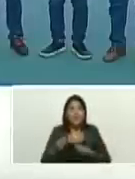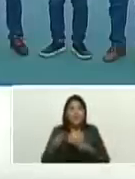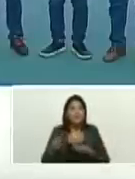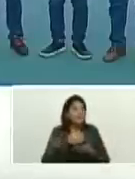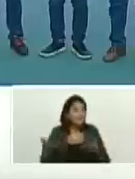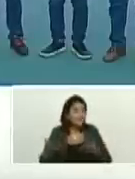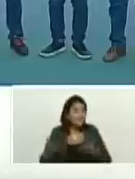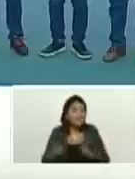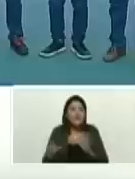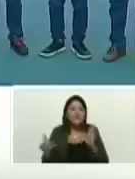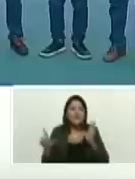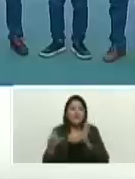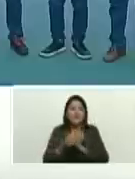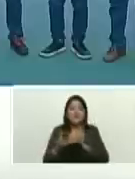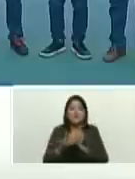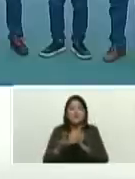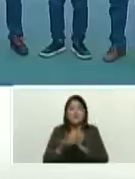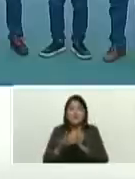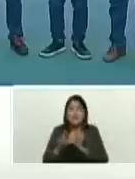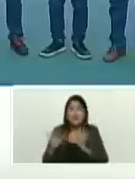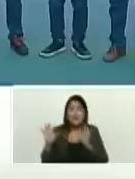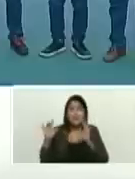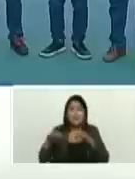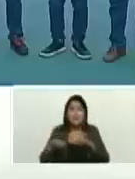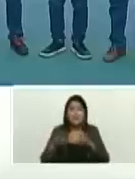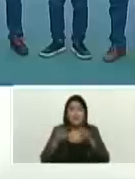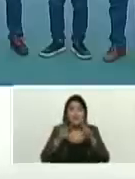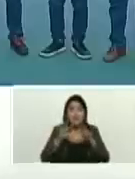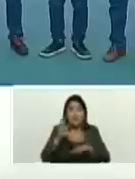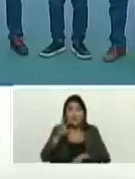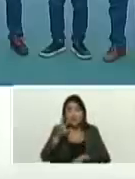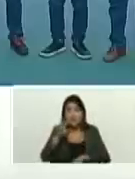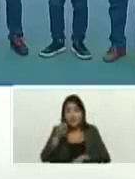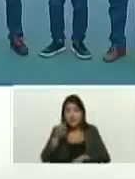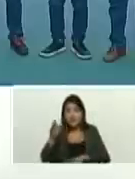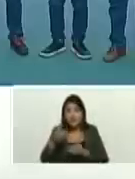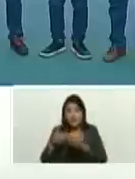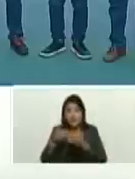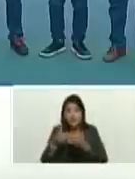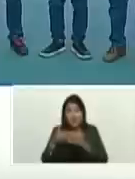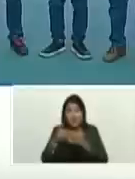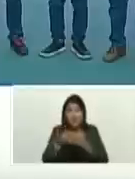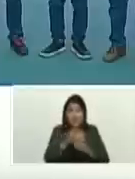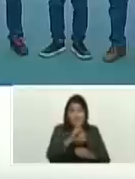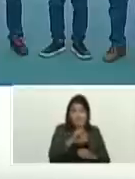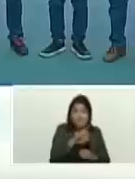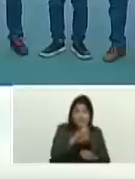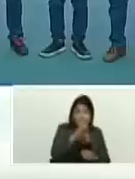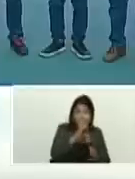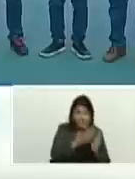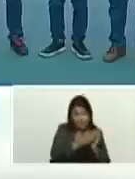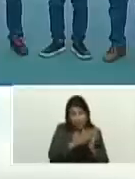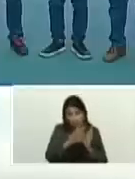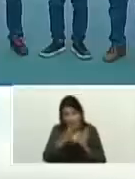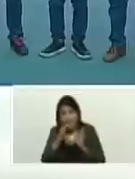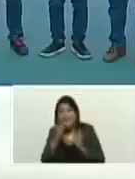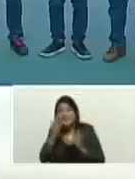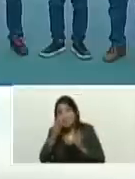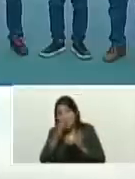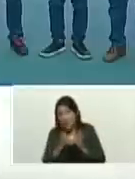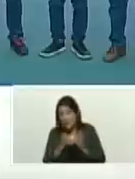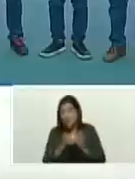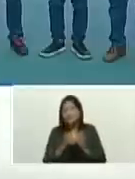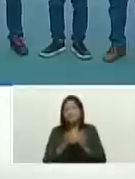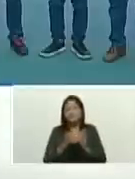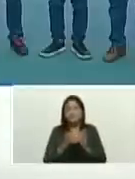que va a albergar más de 730 estudiantes de primero a quinto año allá en